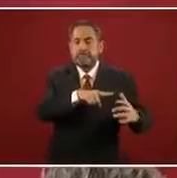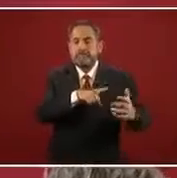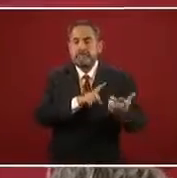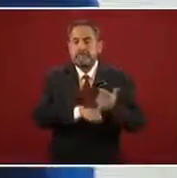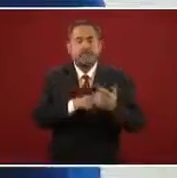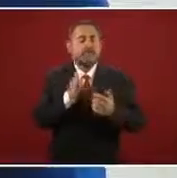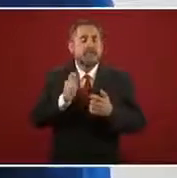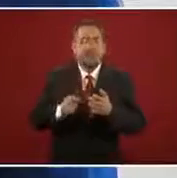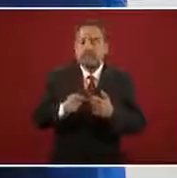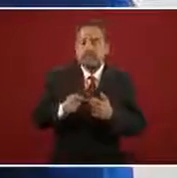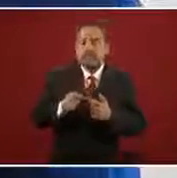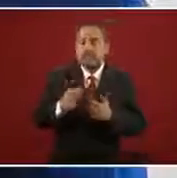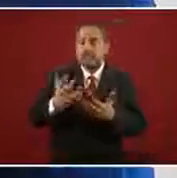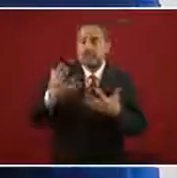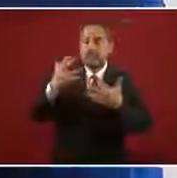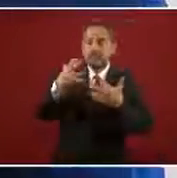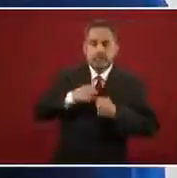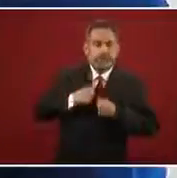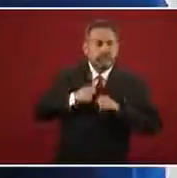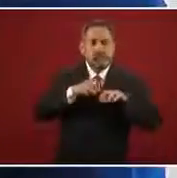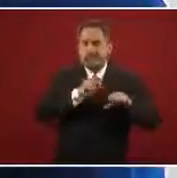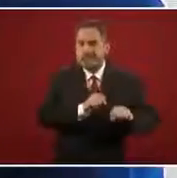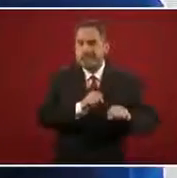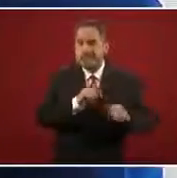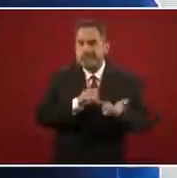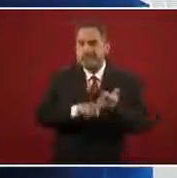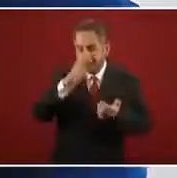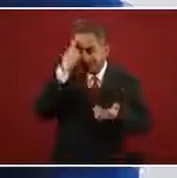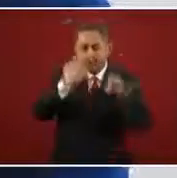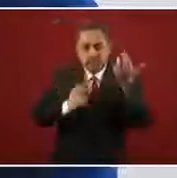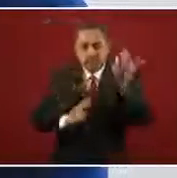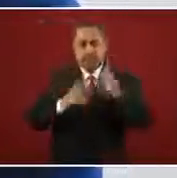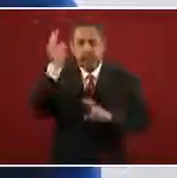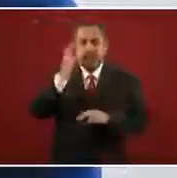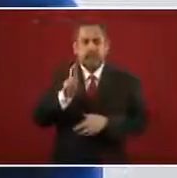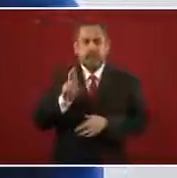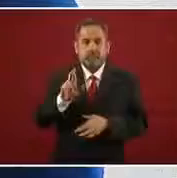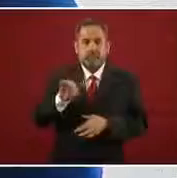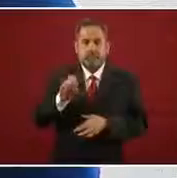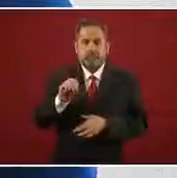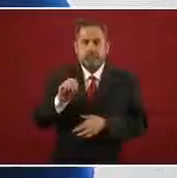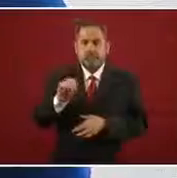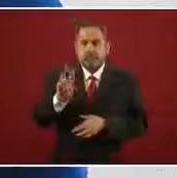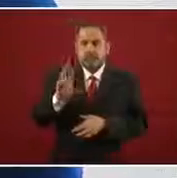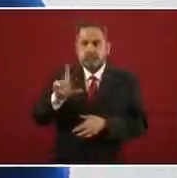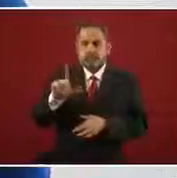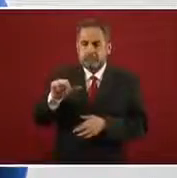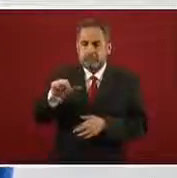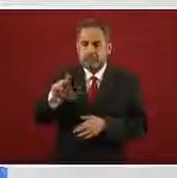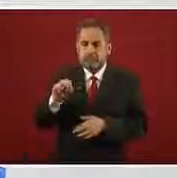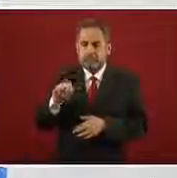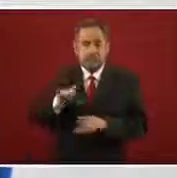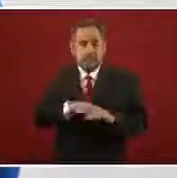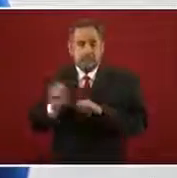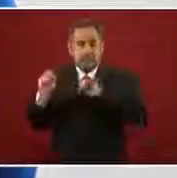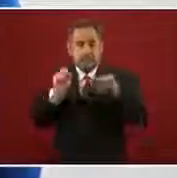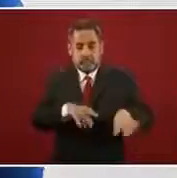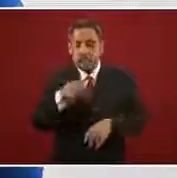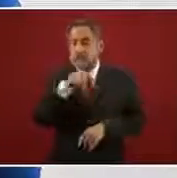los que fueron detenidos en la huelga de Río Blanco, fueron enviados acá.